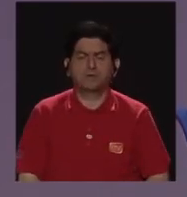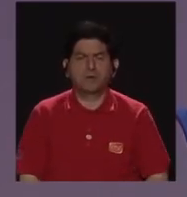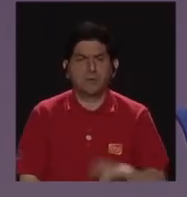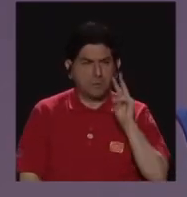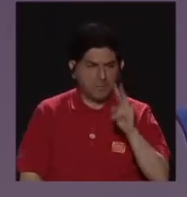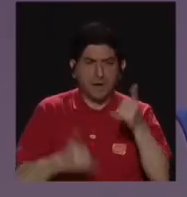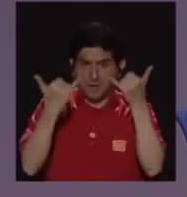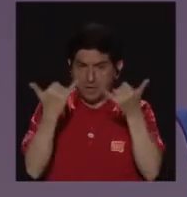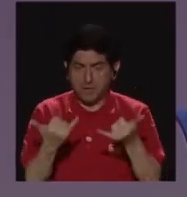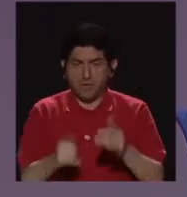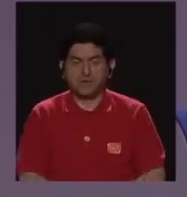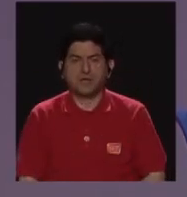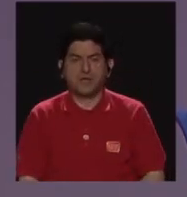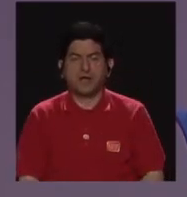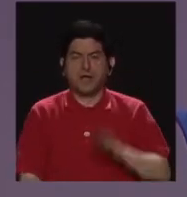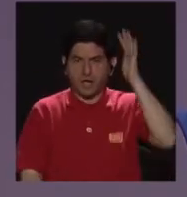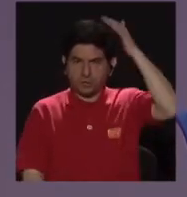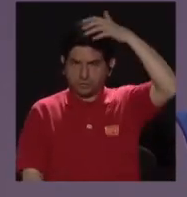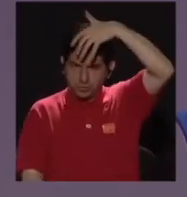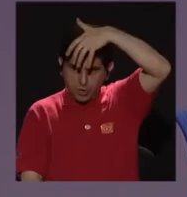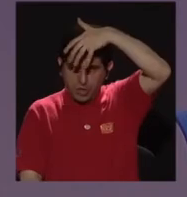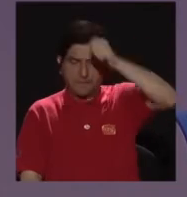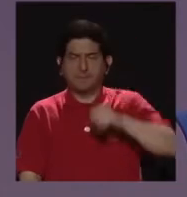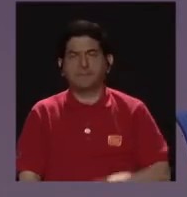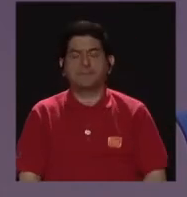visto que donald trump